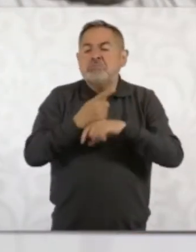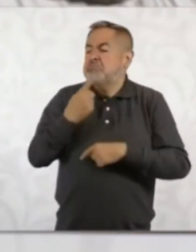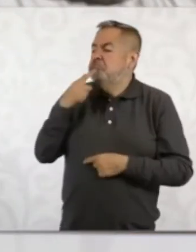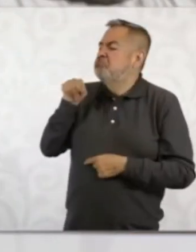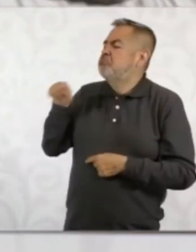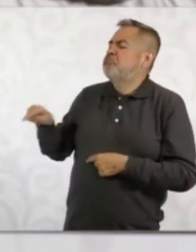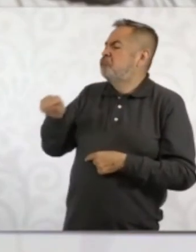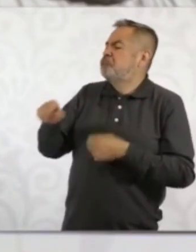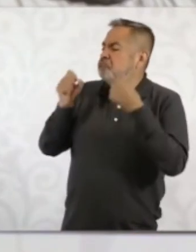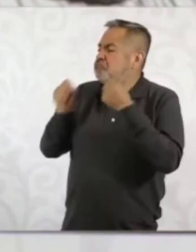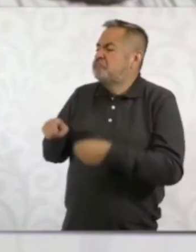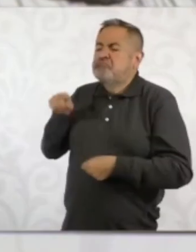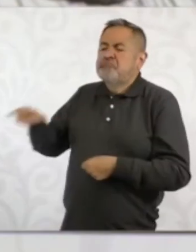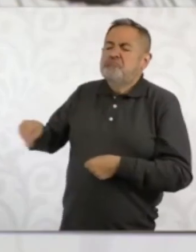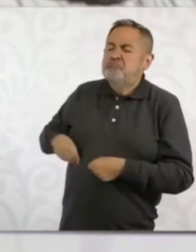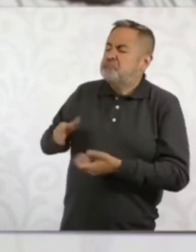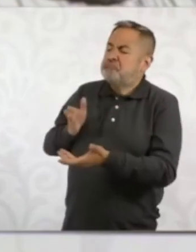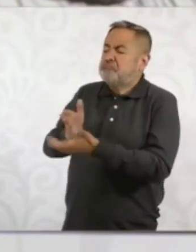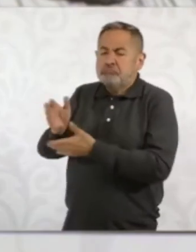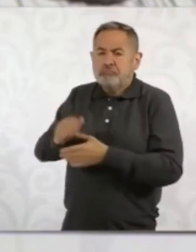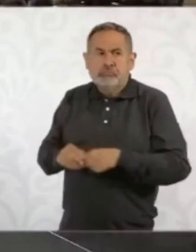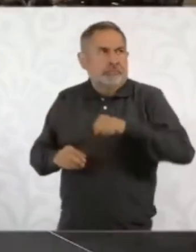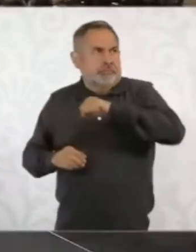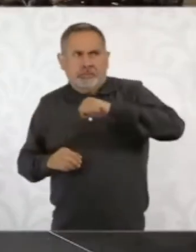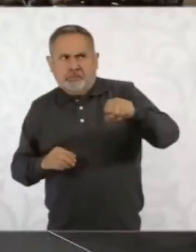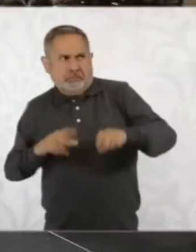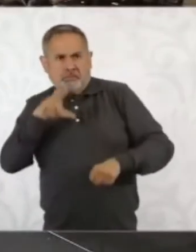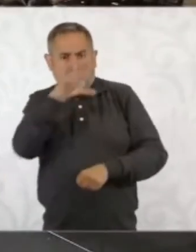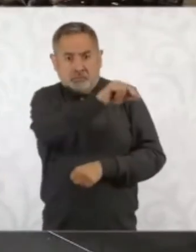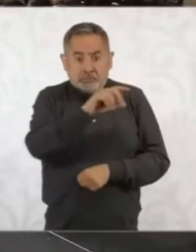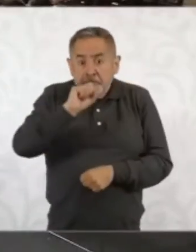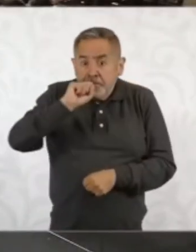como forma de intervención. Lo dice él.